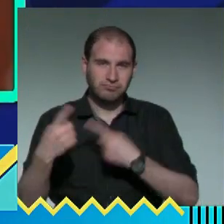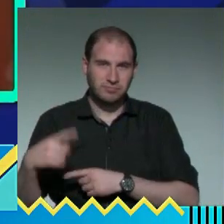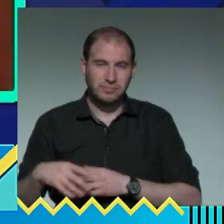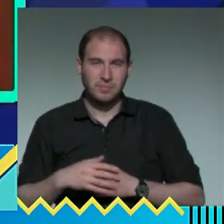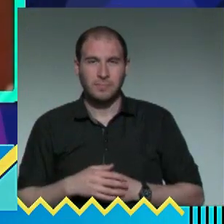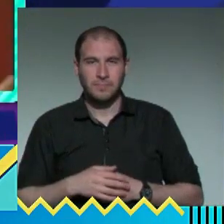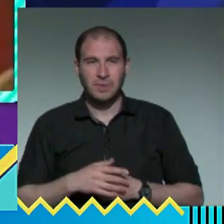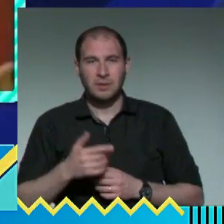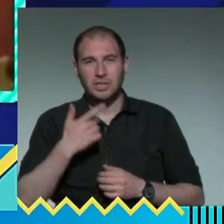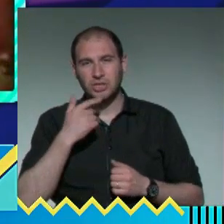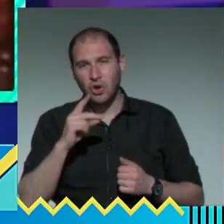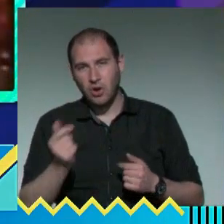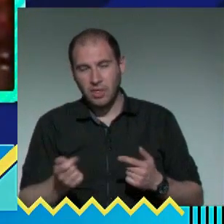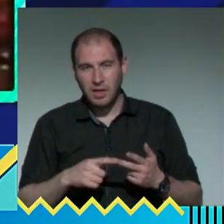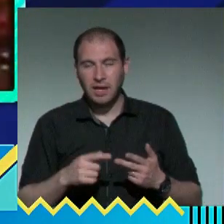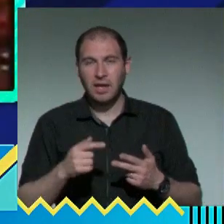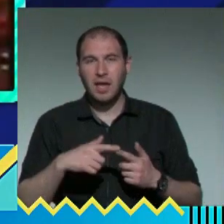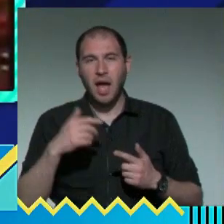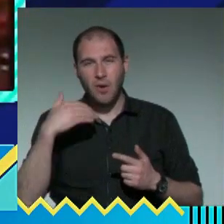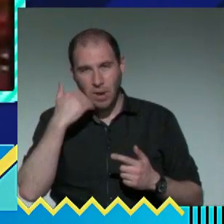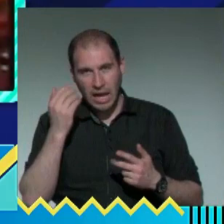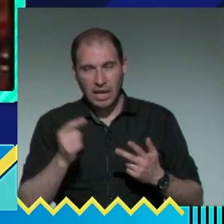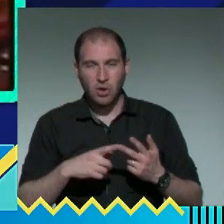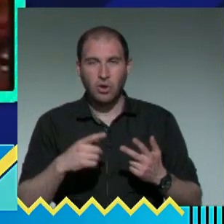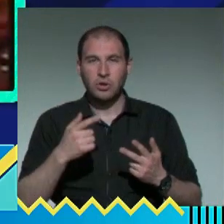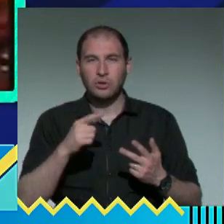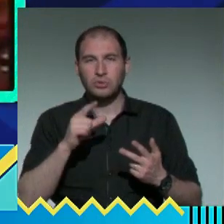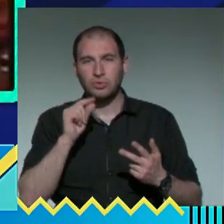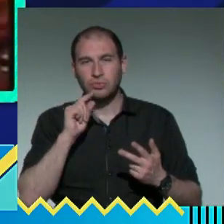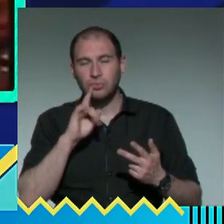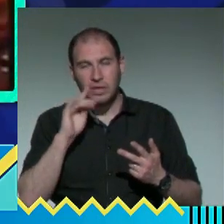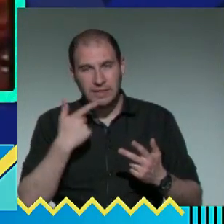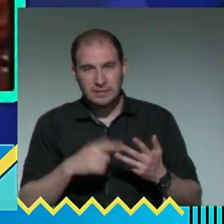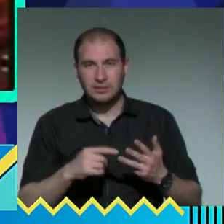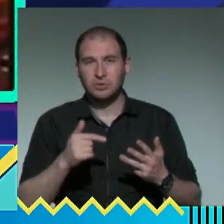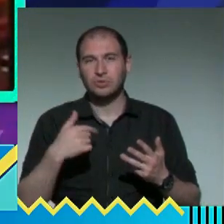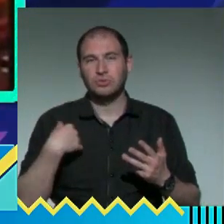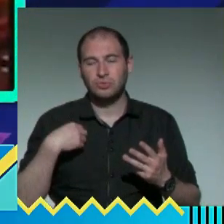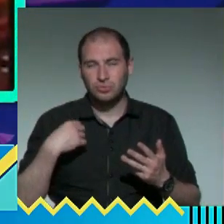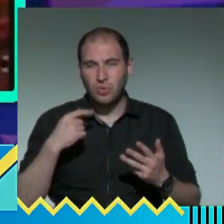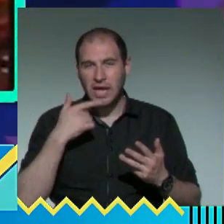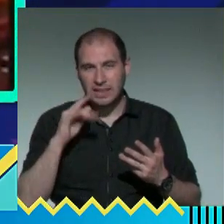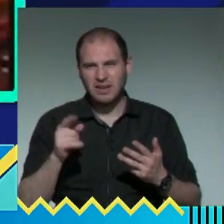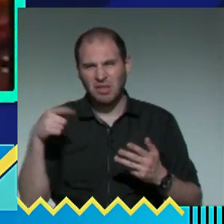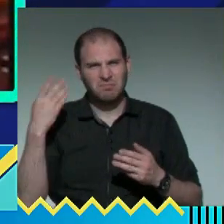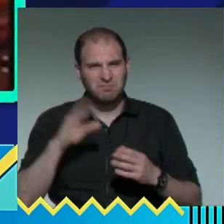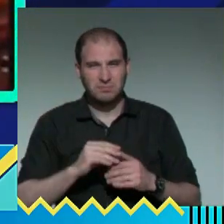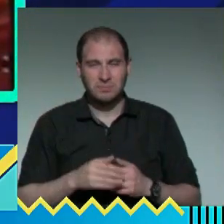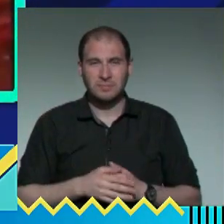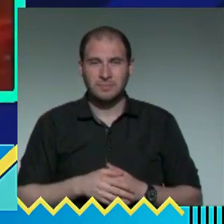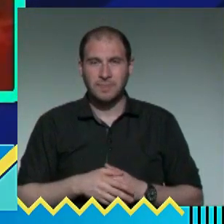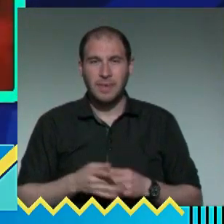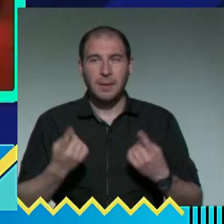eran Soda, Los Abuelos, Los Twist, Suéter, otra banda que quedaron medio en el olvido y